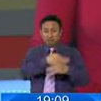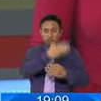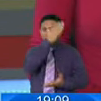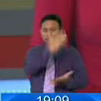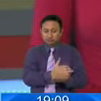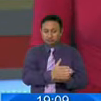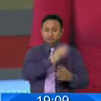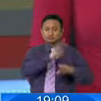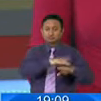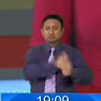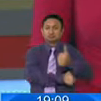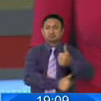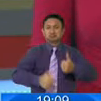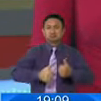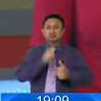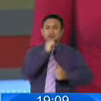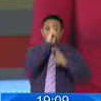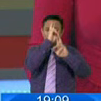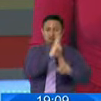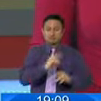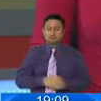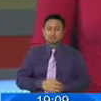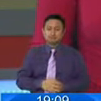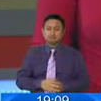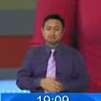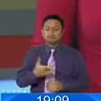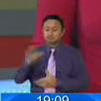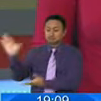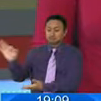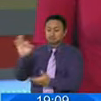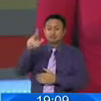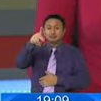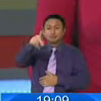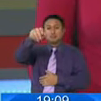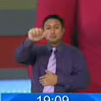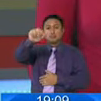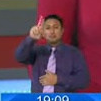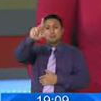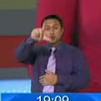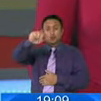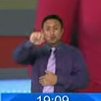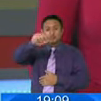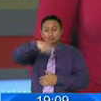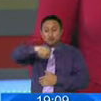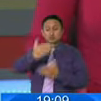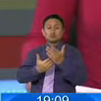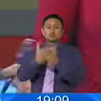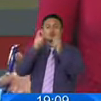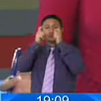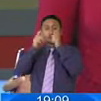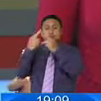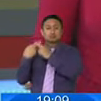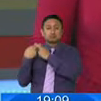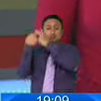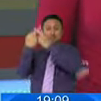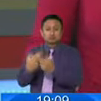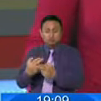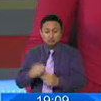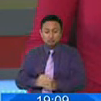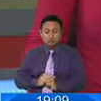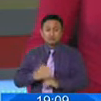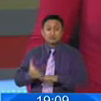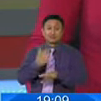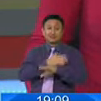e incumplimiento de sus funciones. Además, designó a Paul Pérez como el nuevo fiscal general encargado. Con esto,